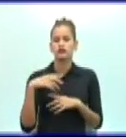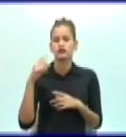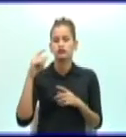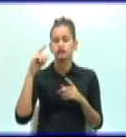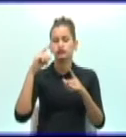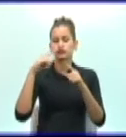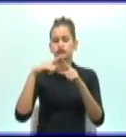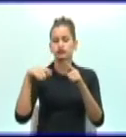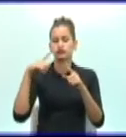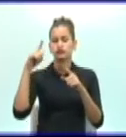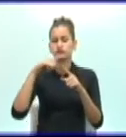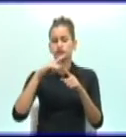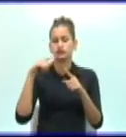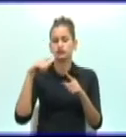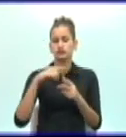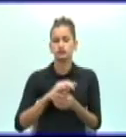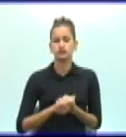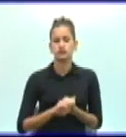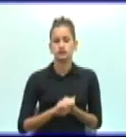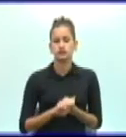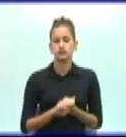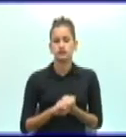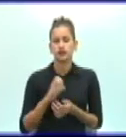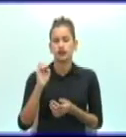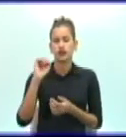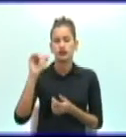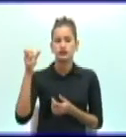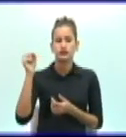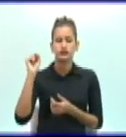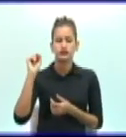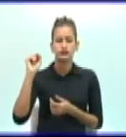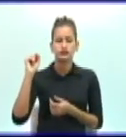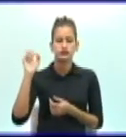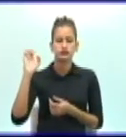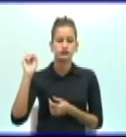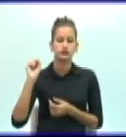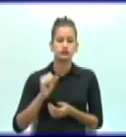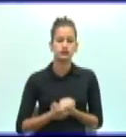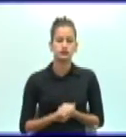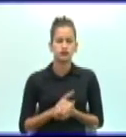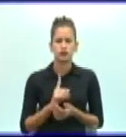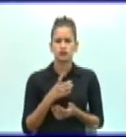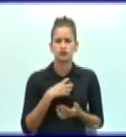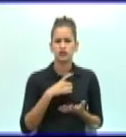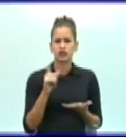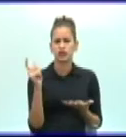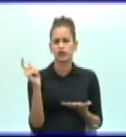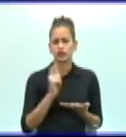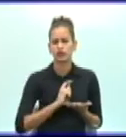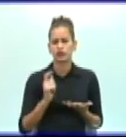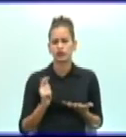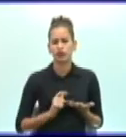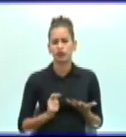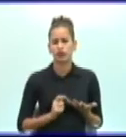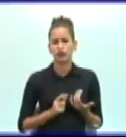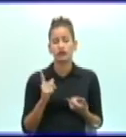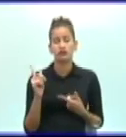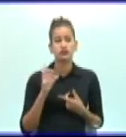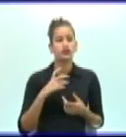eje se llama simetría axial. No tienen que copiar, esto está en su libro de